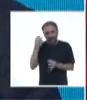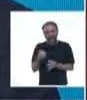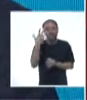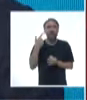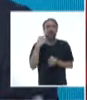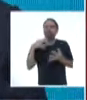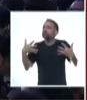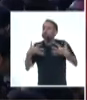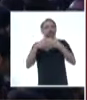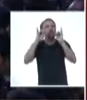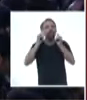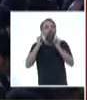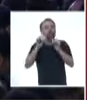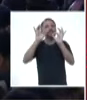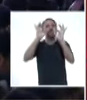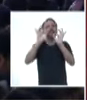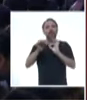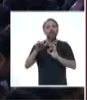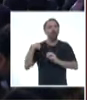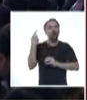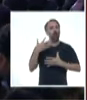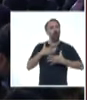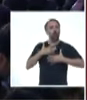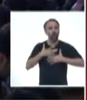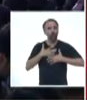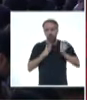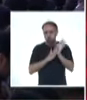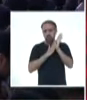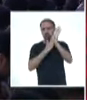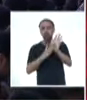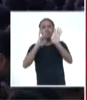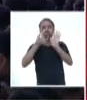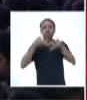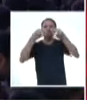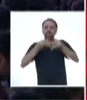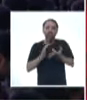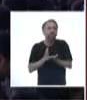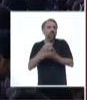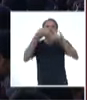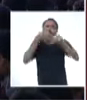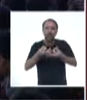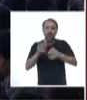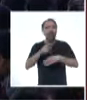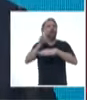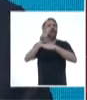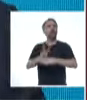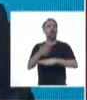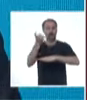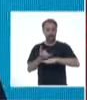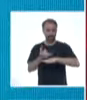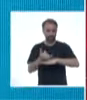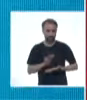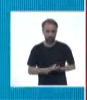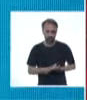por mes o mucho más no porque digo hay universidades que se pagan hasta más de 500,000 pesos por mes es imposible